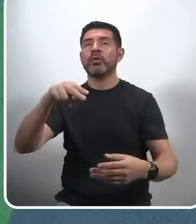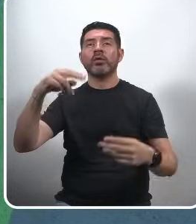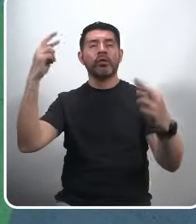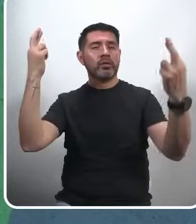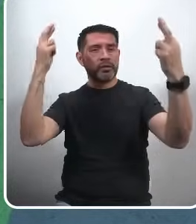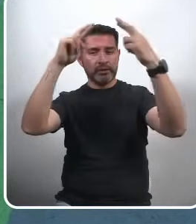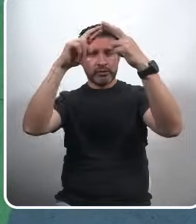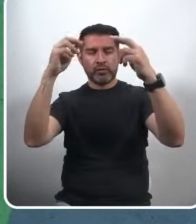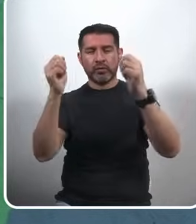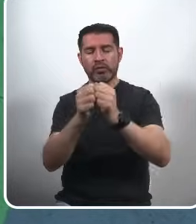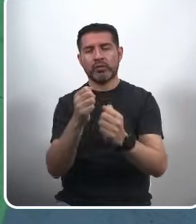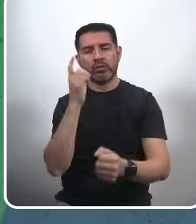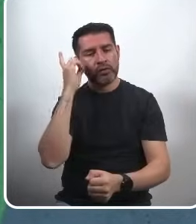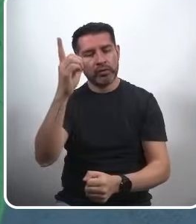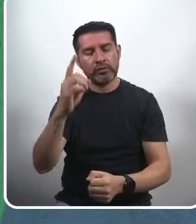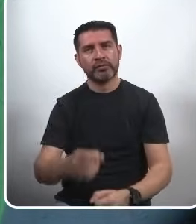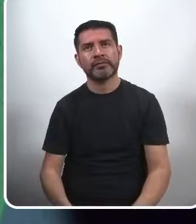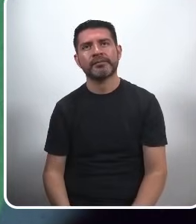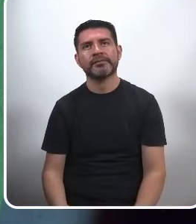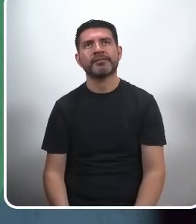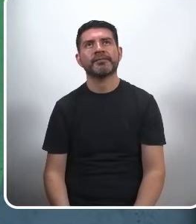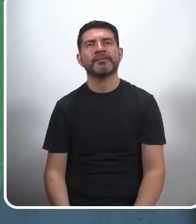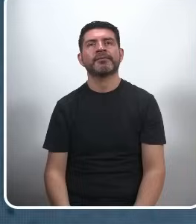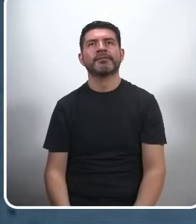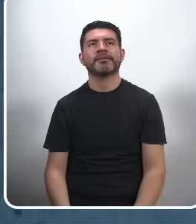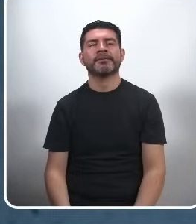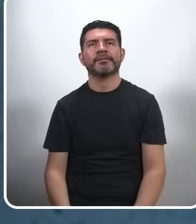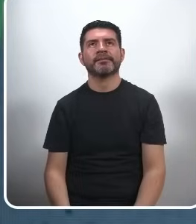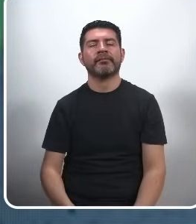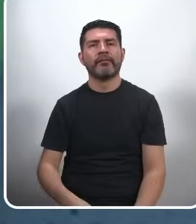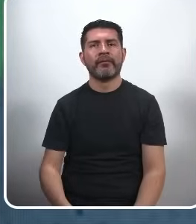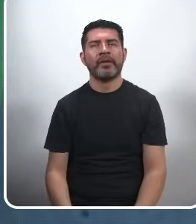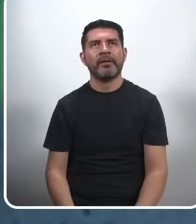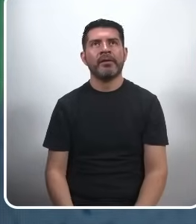Ponte de pie, vamos a orar. ¿Les ayuda esto, iglesia? ¿Sí?